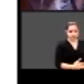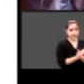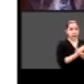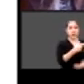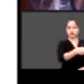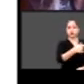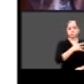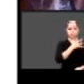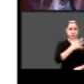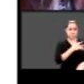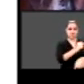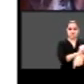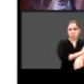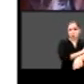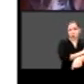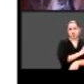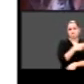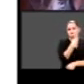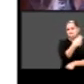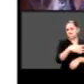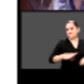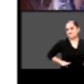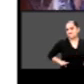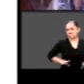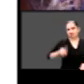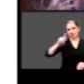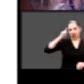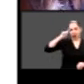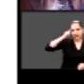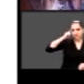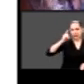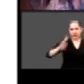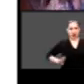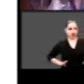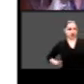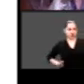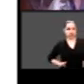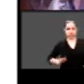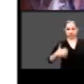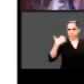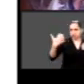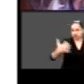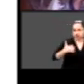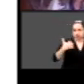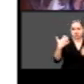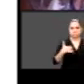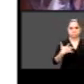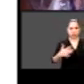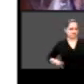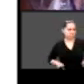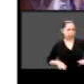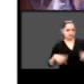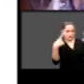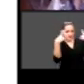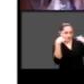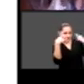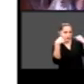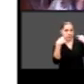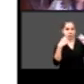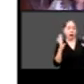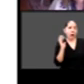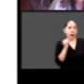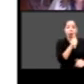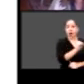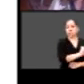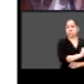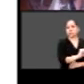predispuestas por la genética y entonces ya somos o iracundos o enojones y este y así vamos